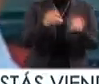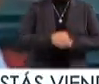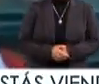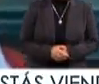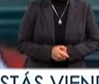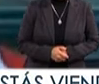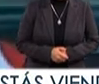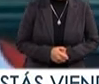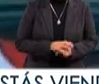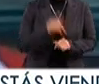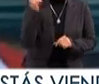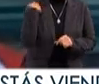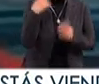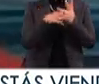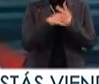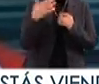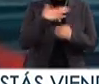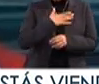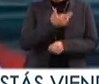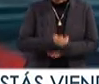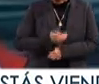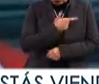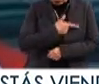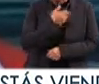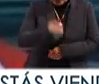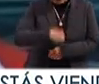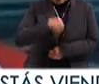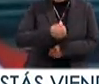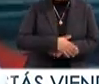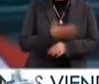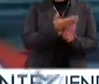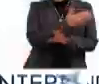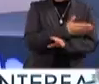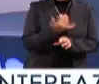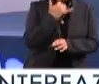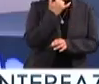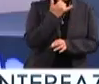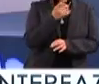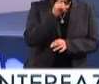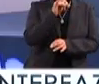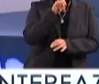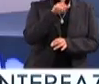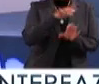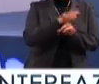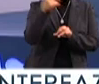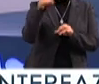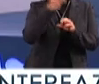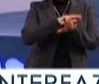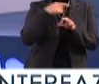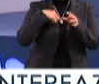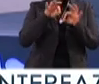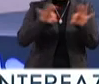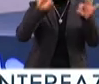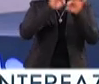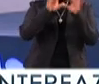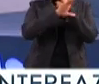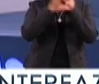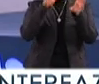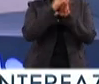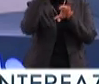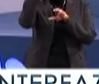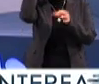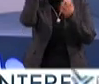¿Cuáles son los aspectos? Hola, da mucho gusto saludarte antes que nada Daniel, ¿cuáles son los principales aspectos que tú